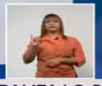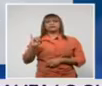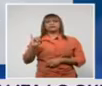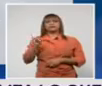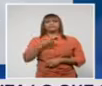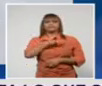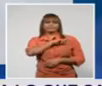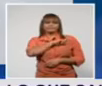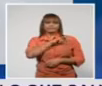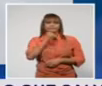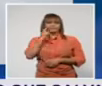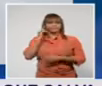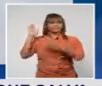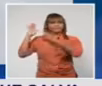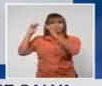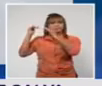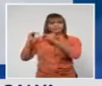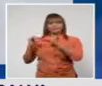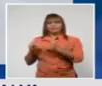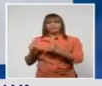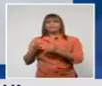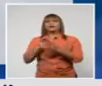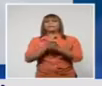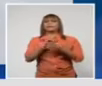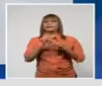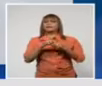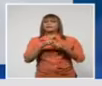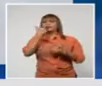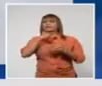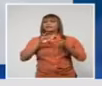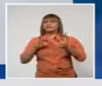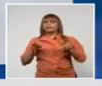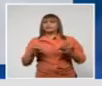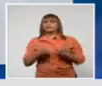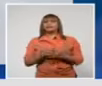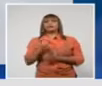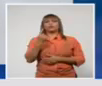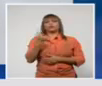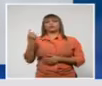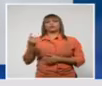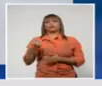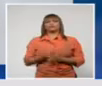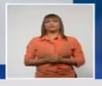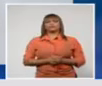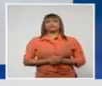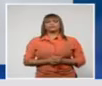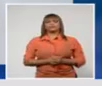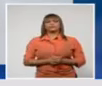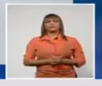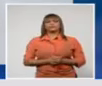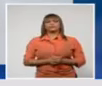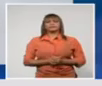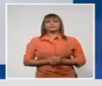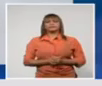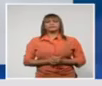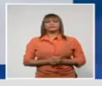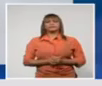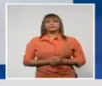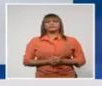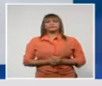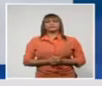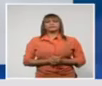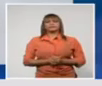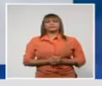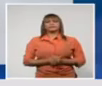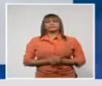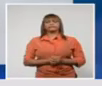y las provincias de Matanzas y Artemisa reportaron un caso cada una. Vamos a la distribución por cada uno de